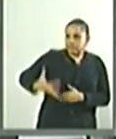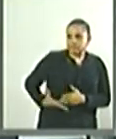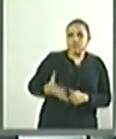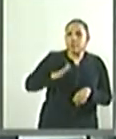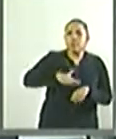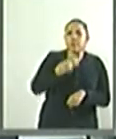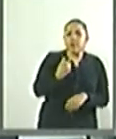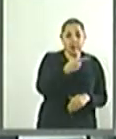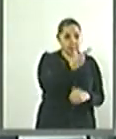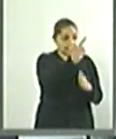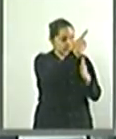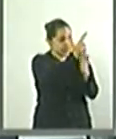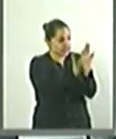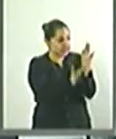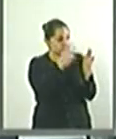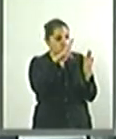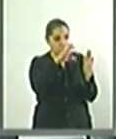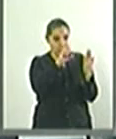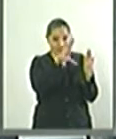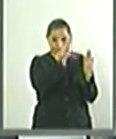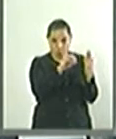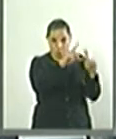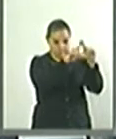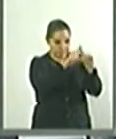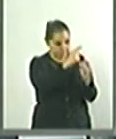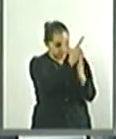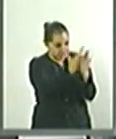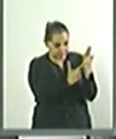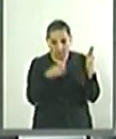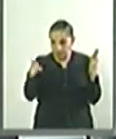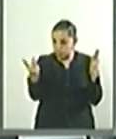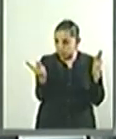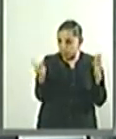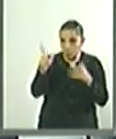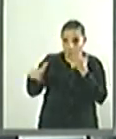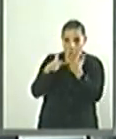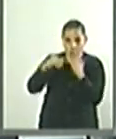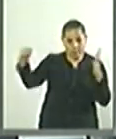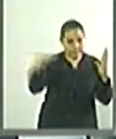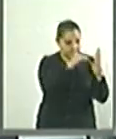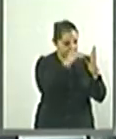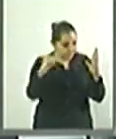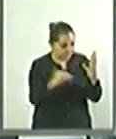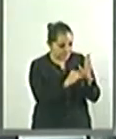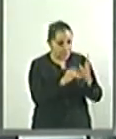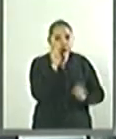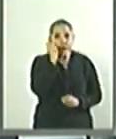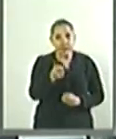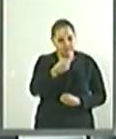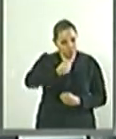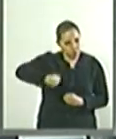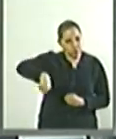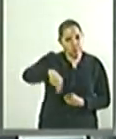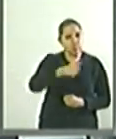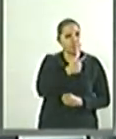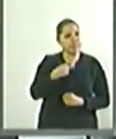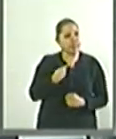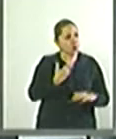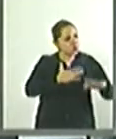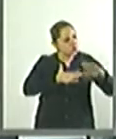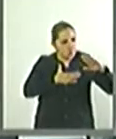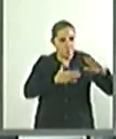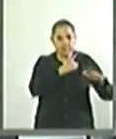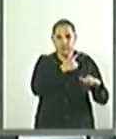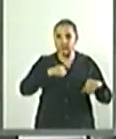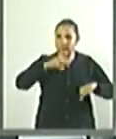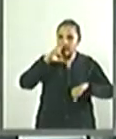lista de geoparques mundiales de la UNESCO es un reconocimiento al compromiso que se tiene de su manejo y conservación como